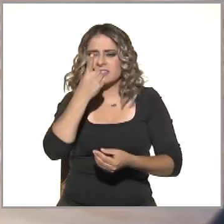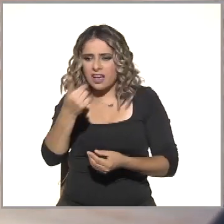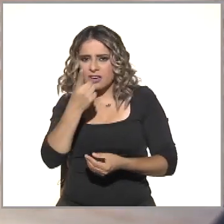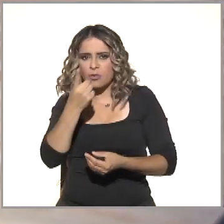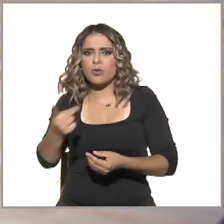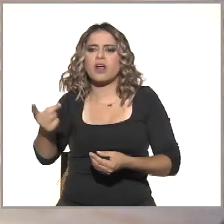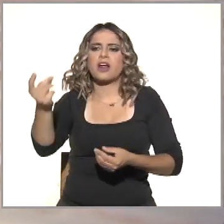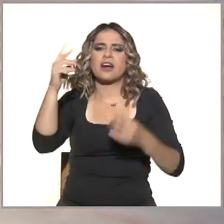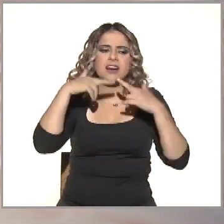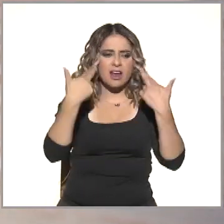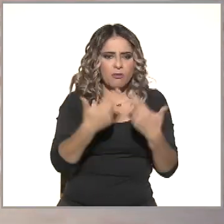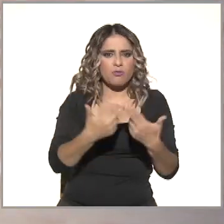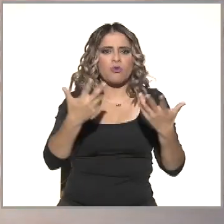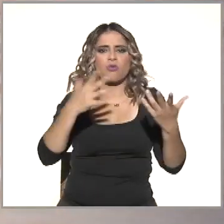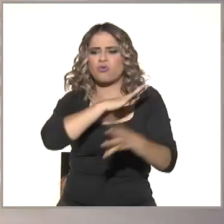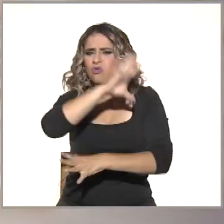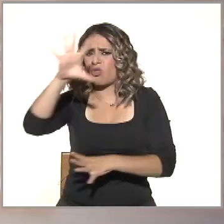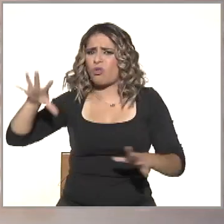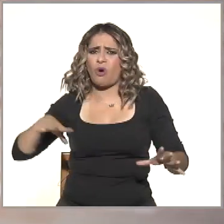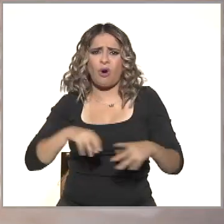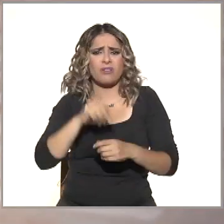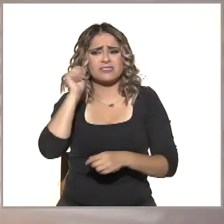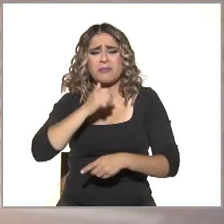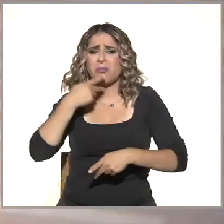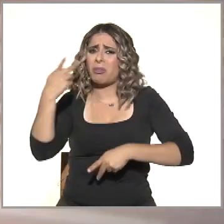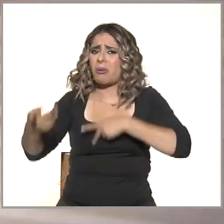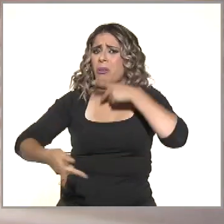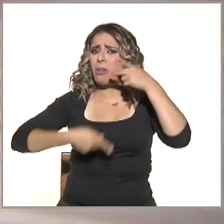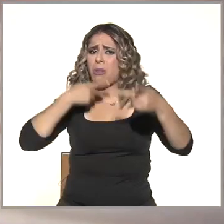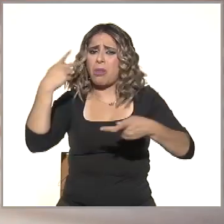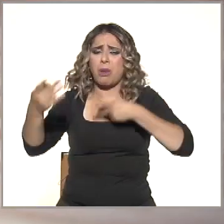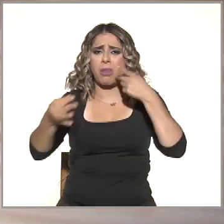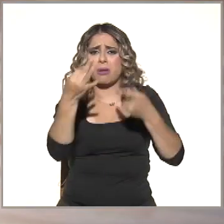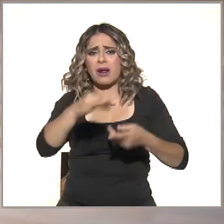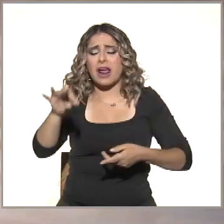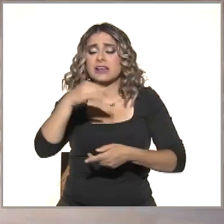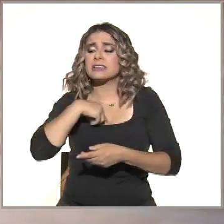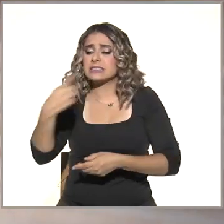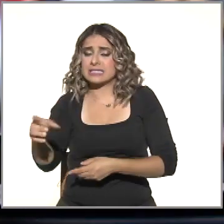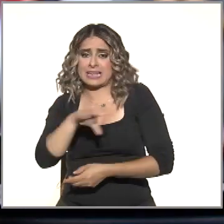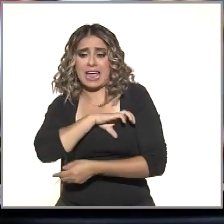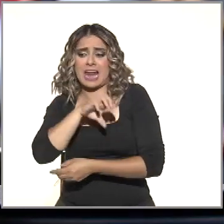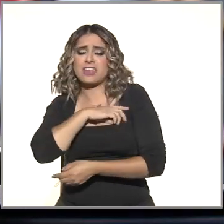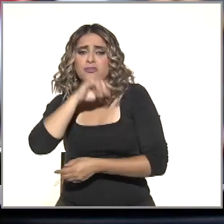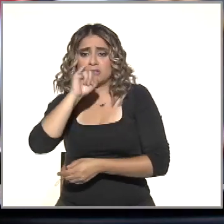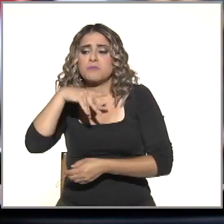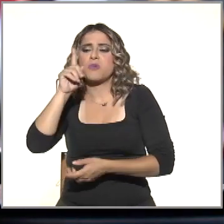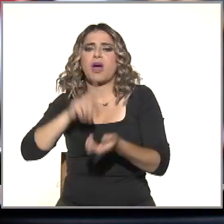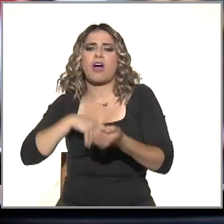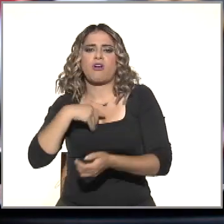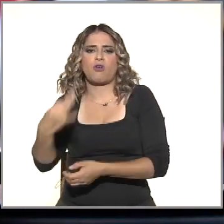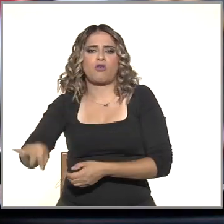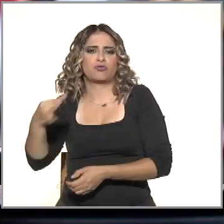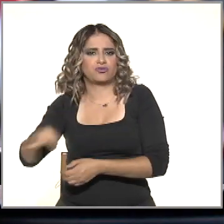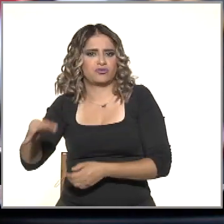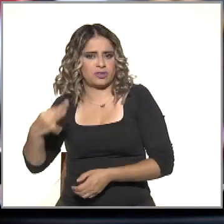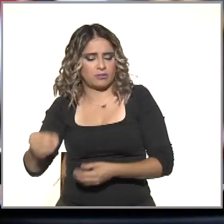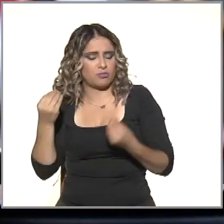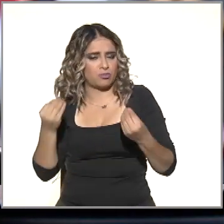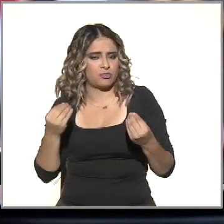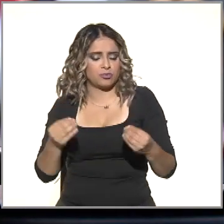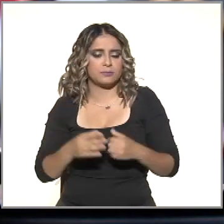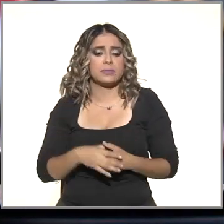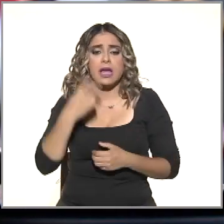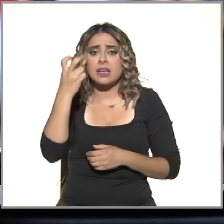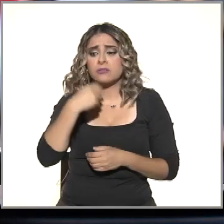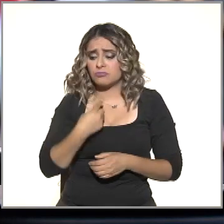para reunirnos. Digamos que la manera en que se demostraba el afecto era con malas palabras. Y yo